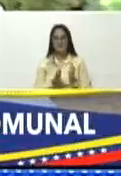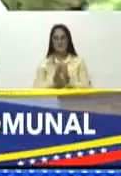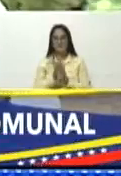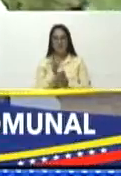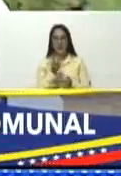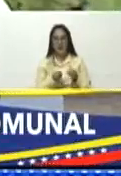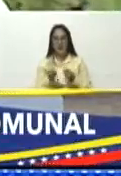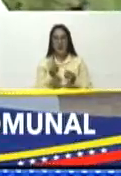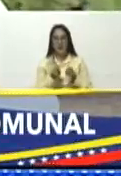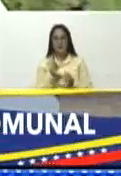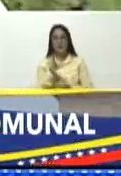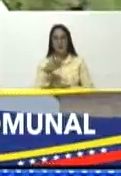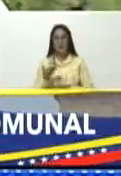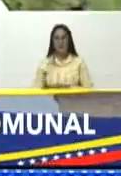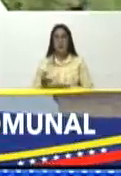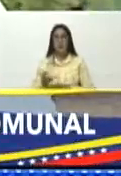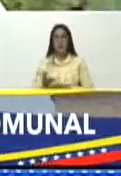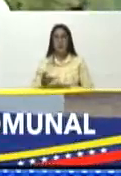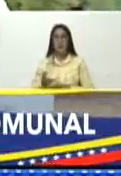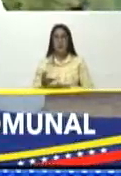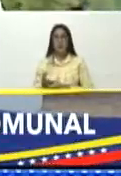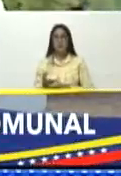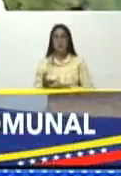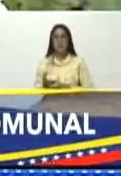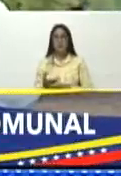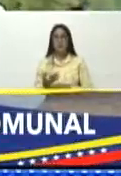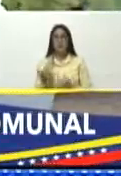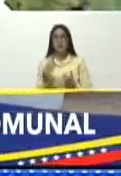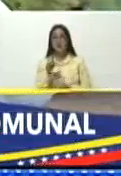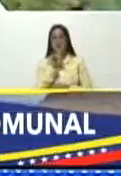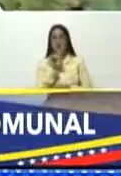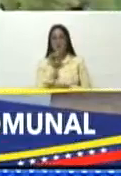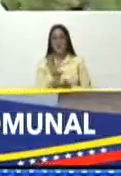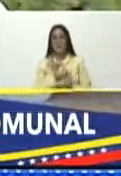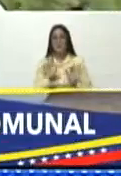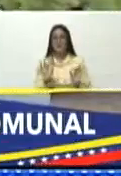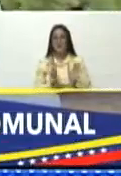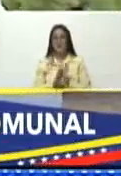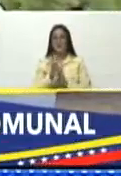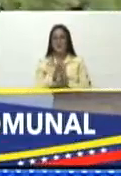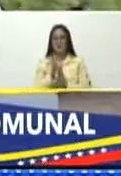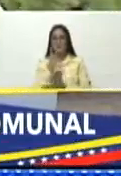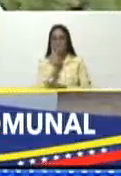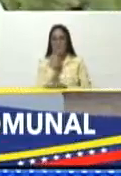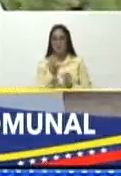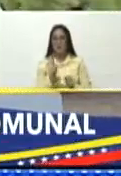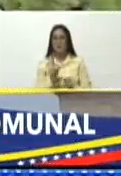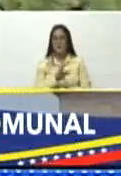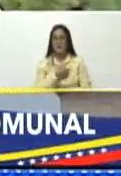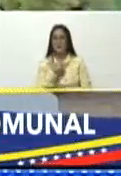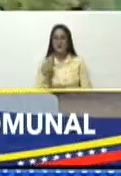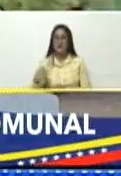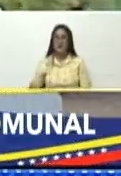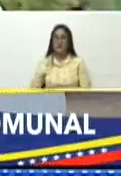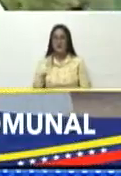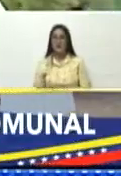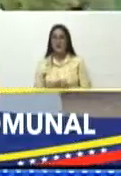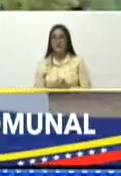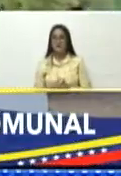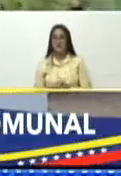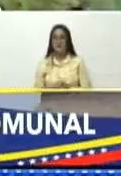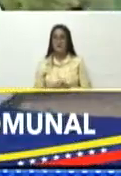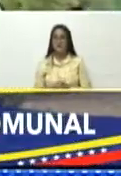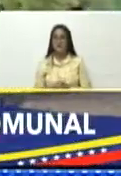uno de los elementos fundamentales de este informe especial de superación de la pobreza de China, al cual he